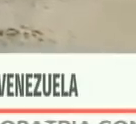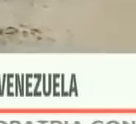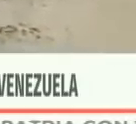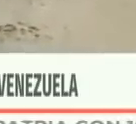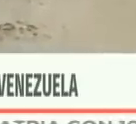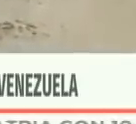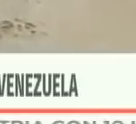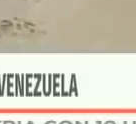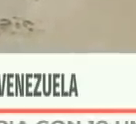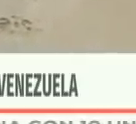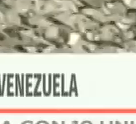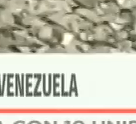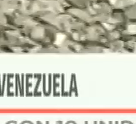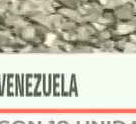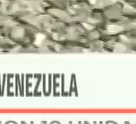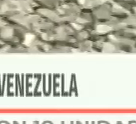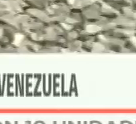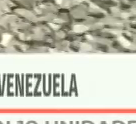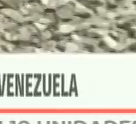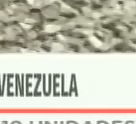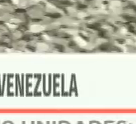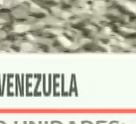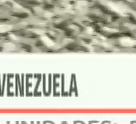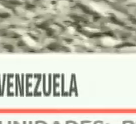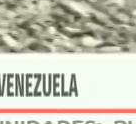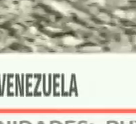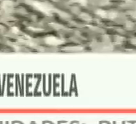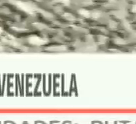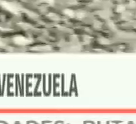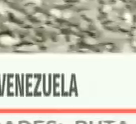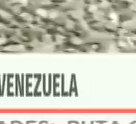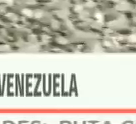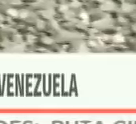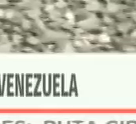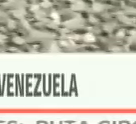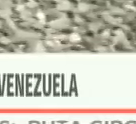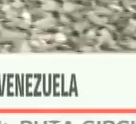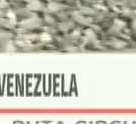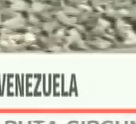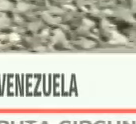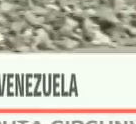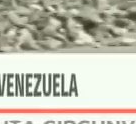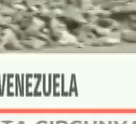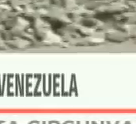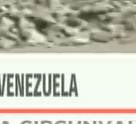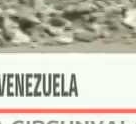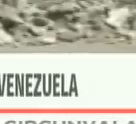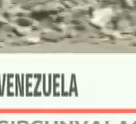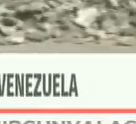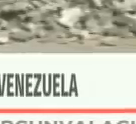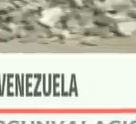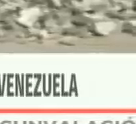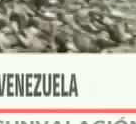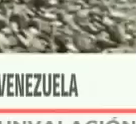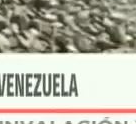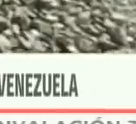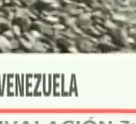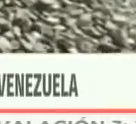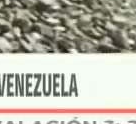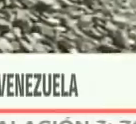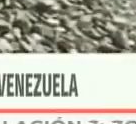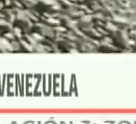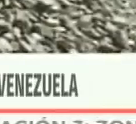venezolanos valemos y que sí sabemos y tenemos fuerza y voluntad y que vamos a salir adelante hacia el imperialismo yanqui quiera